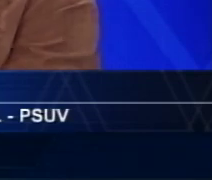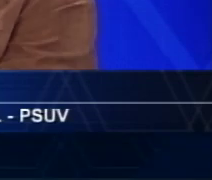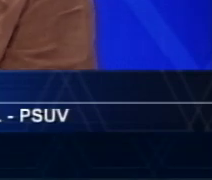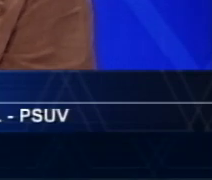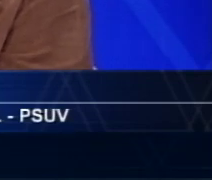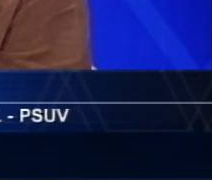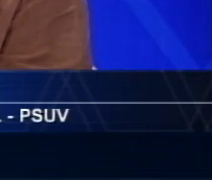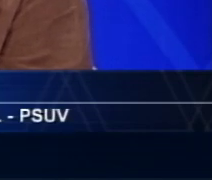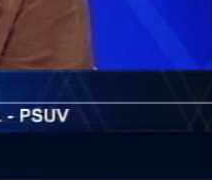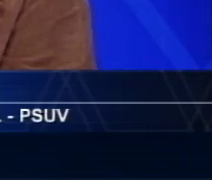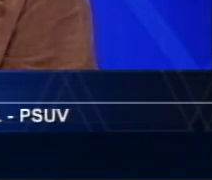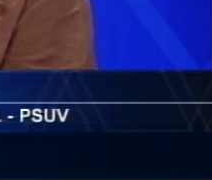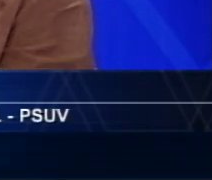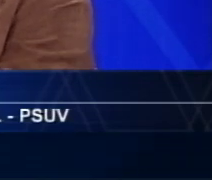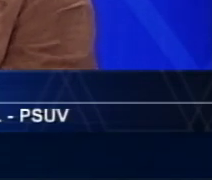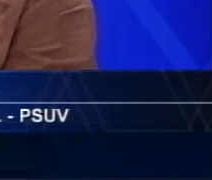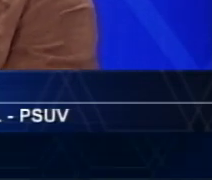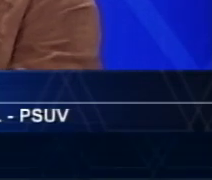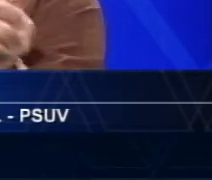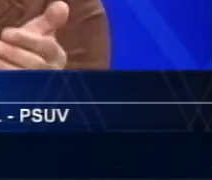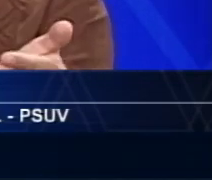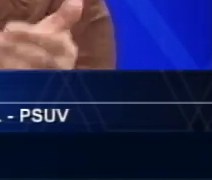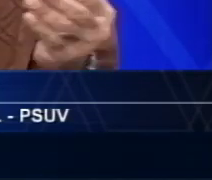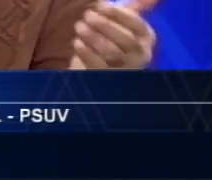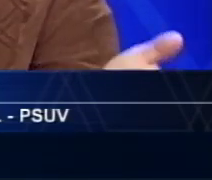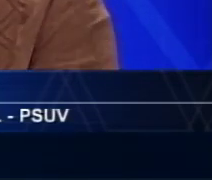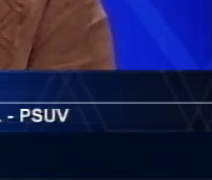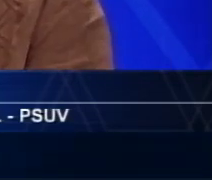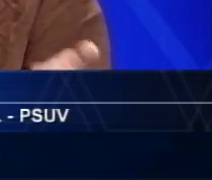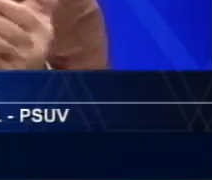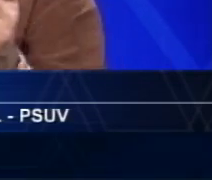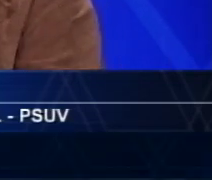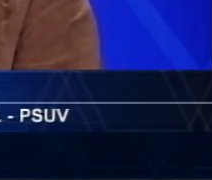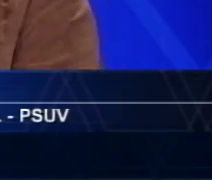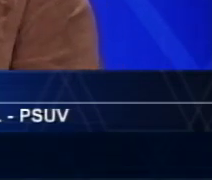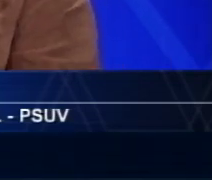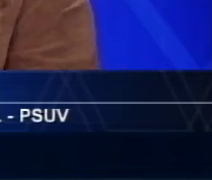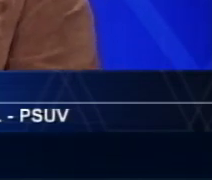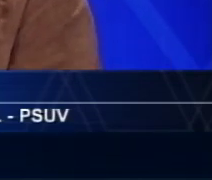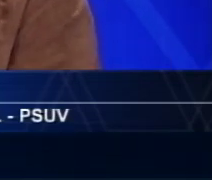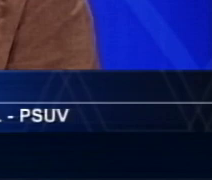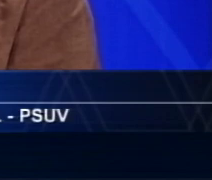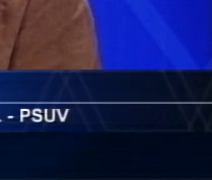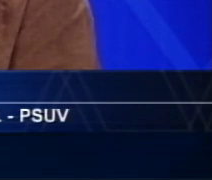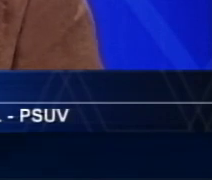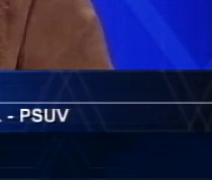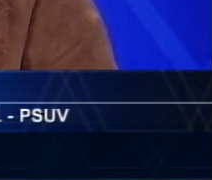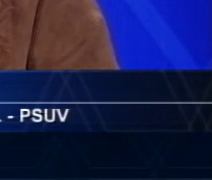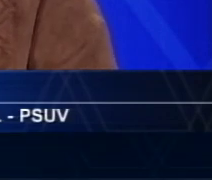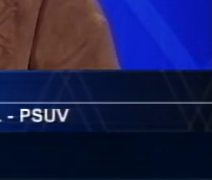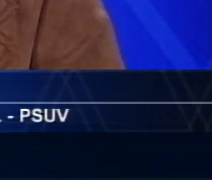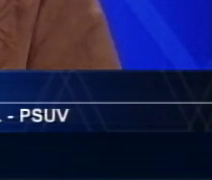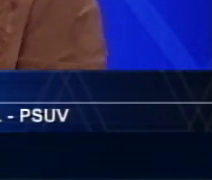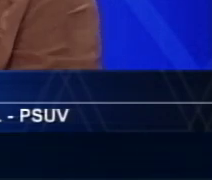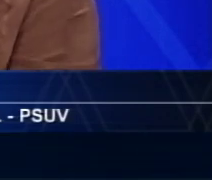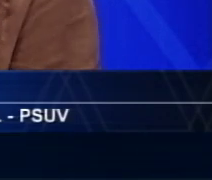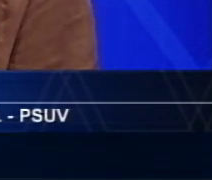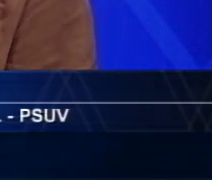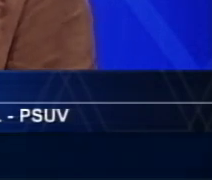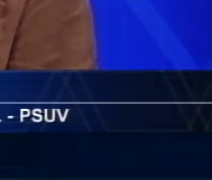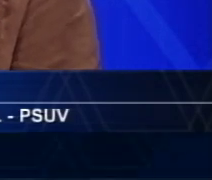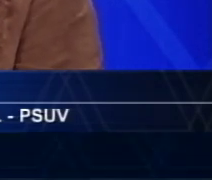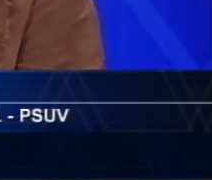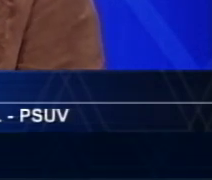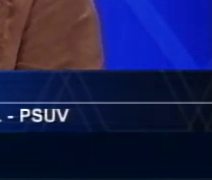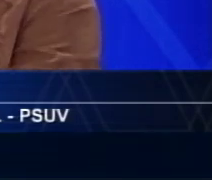que de alguna manera, Endrina, tienen el control del 70% de la comercialización y la distribución de productos en el país, que se ha